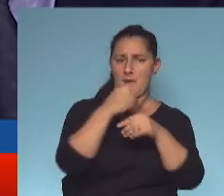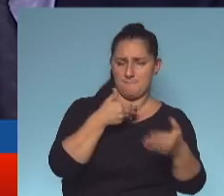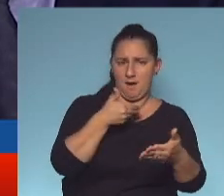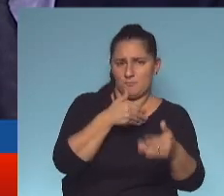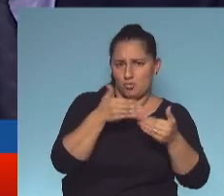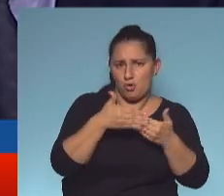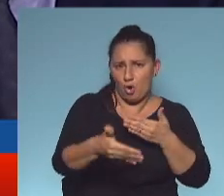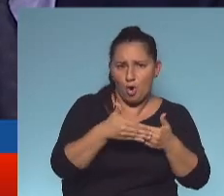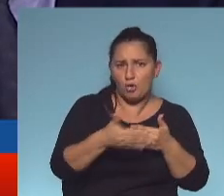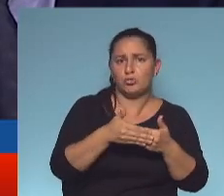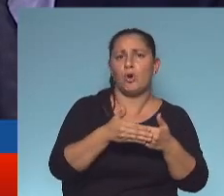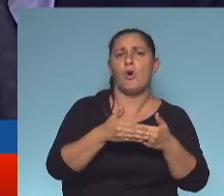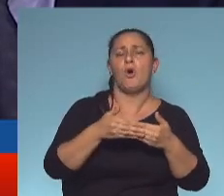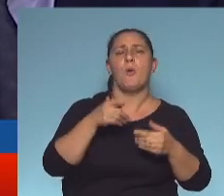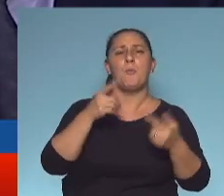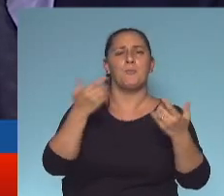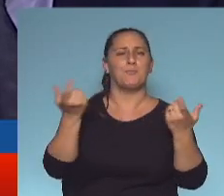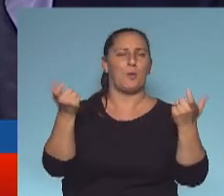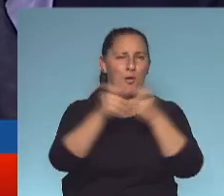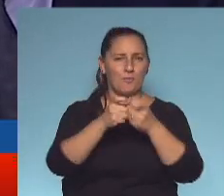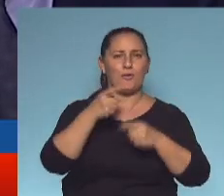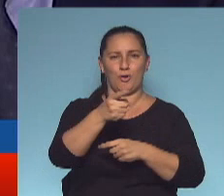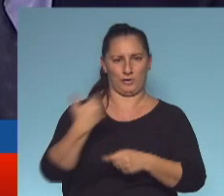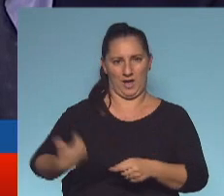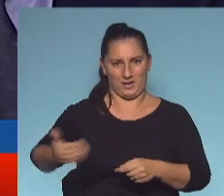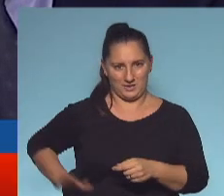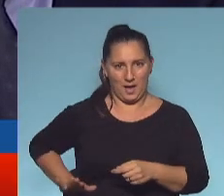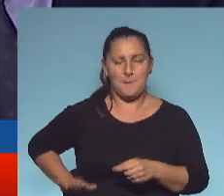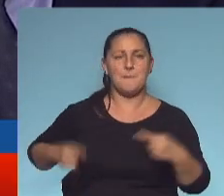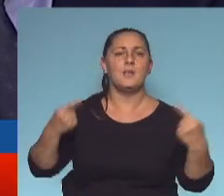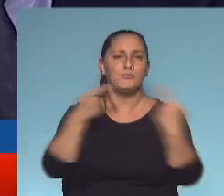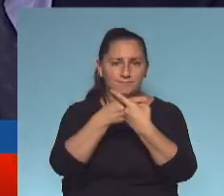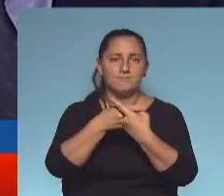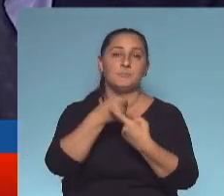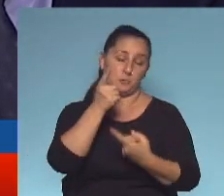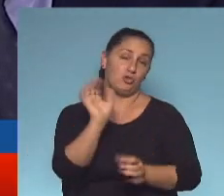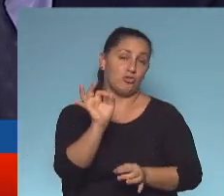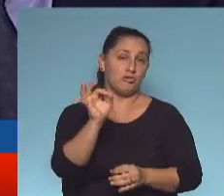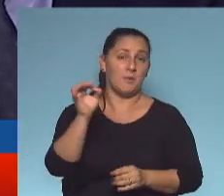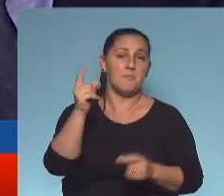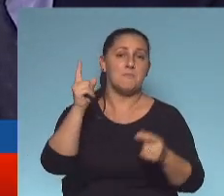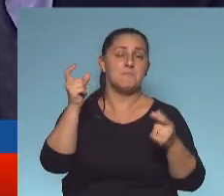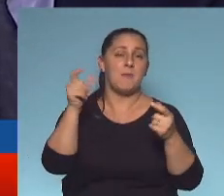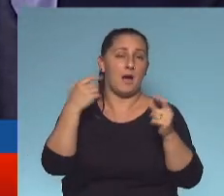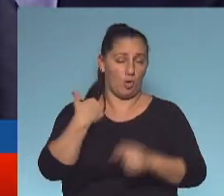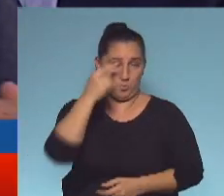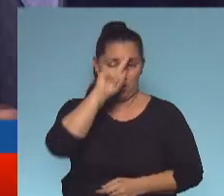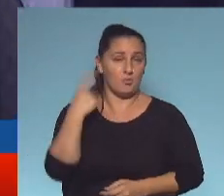en el marco del programa Argentina contra el hambre, como estos que estoy mencionando de medio y largo plazo, que me consta que el Gobierno también los está